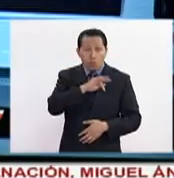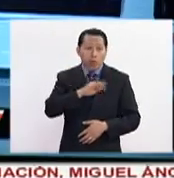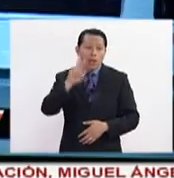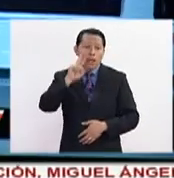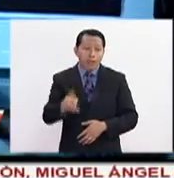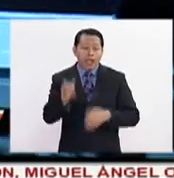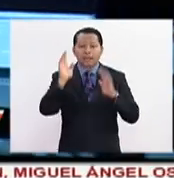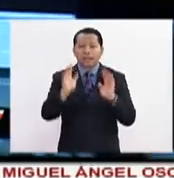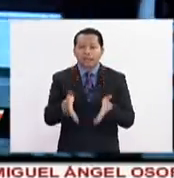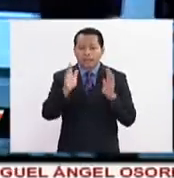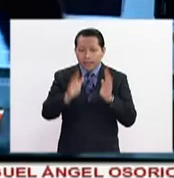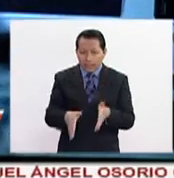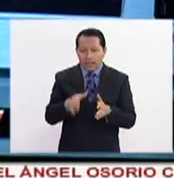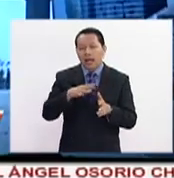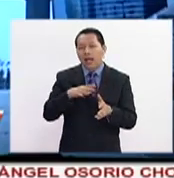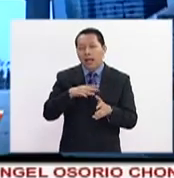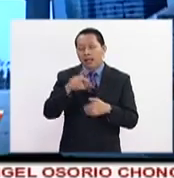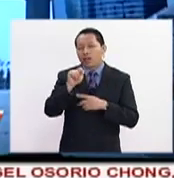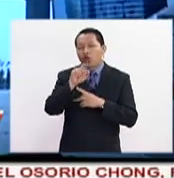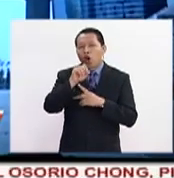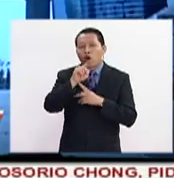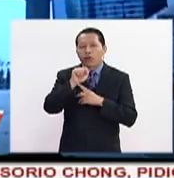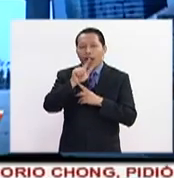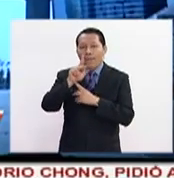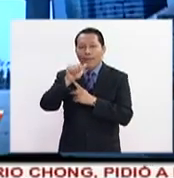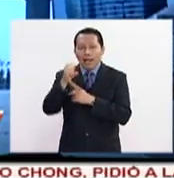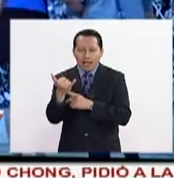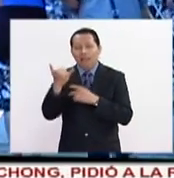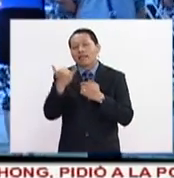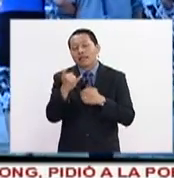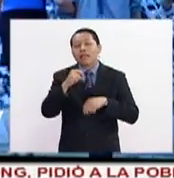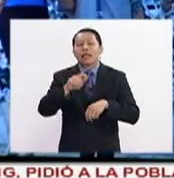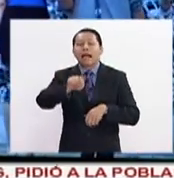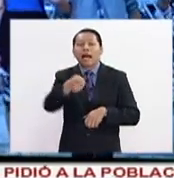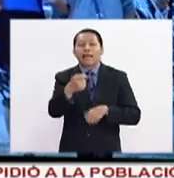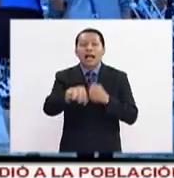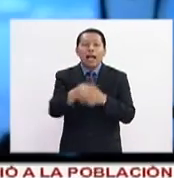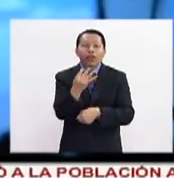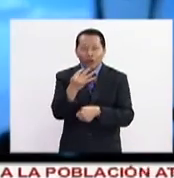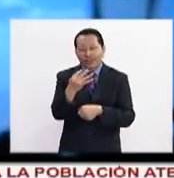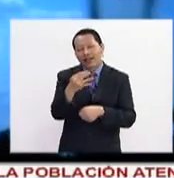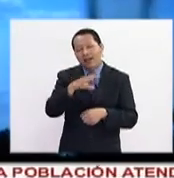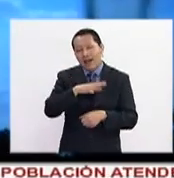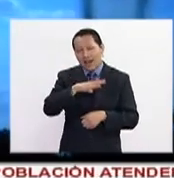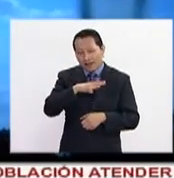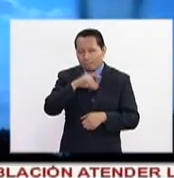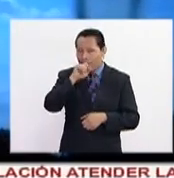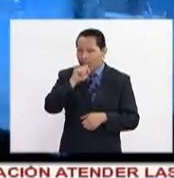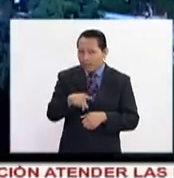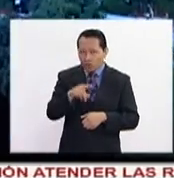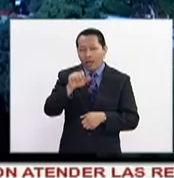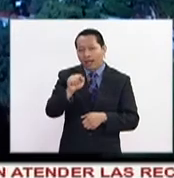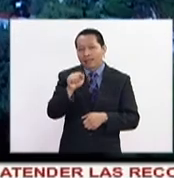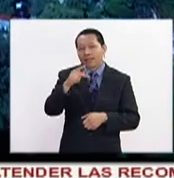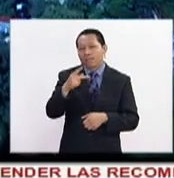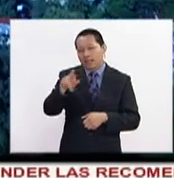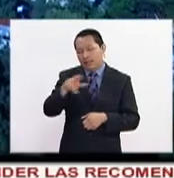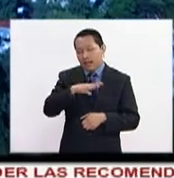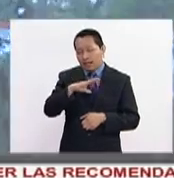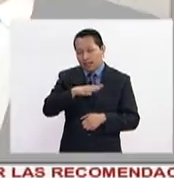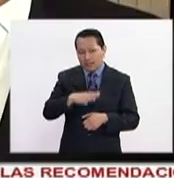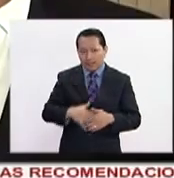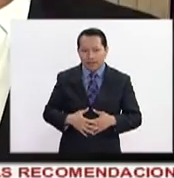verse ya en el sistema Total Play y en el canal 14 del sistema público de radiodifusión del Estado